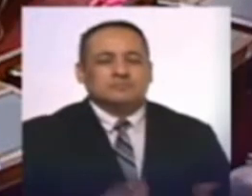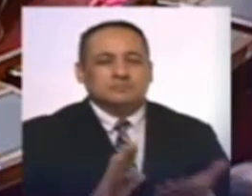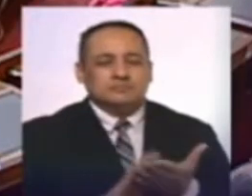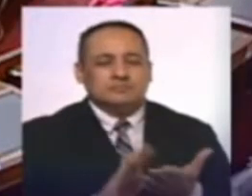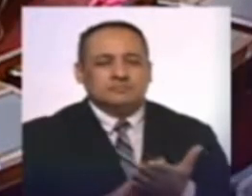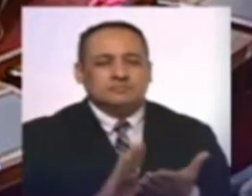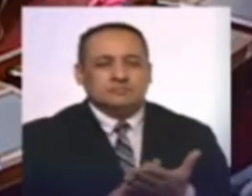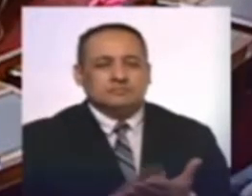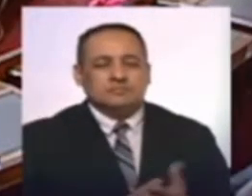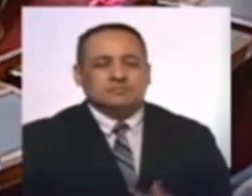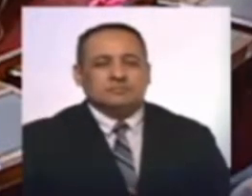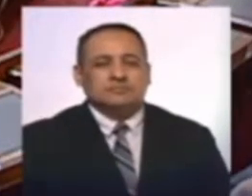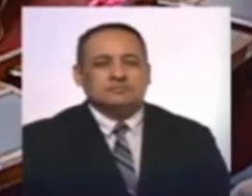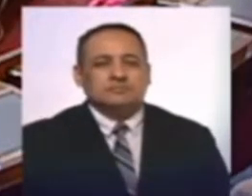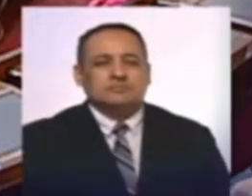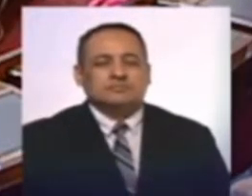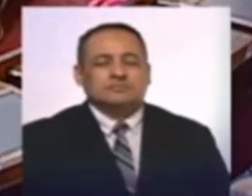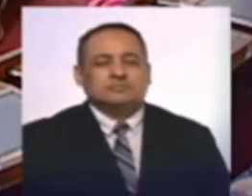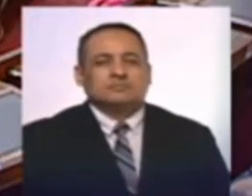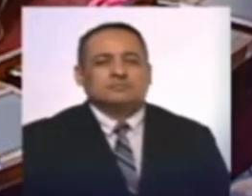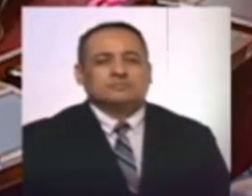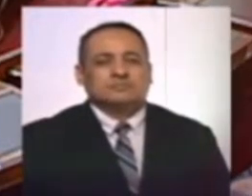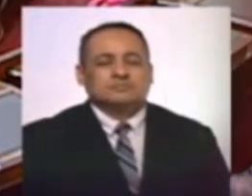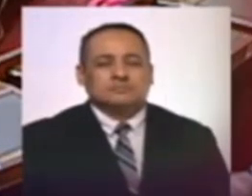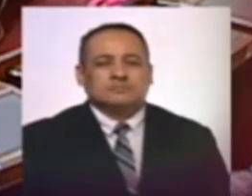Presidente, termino